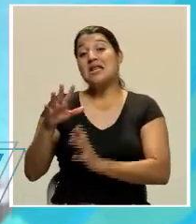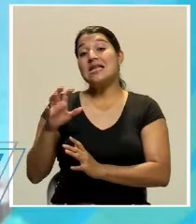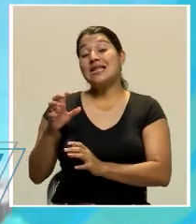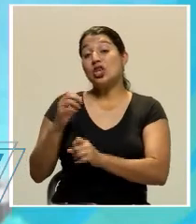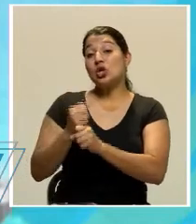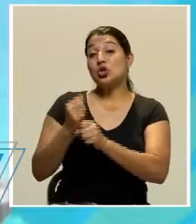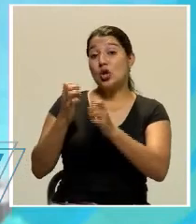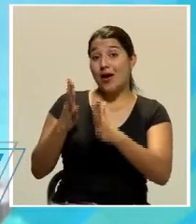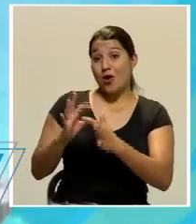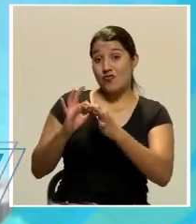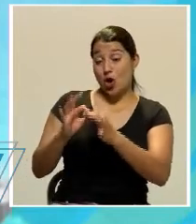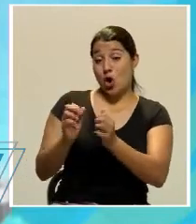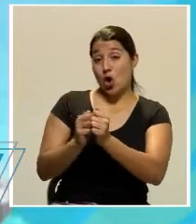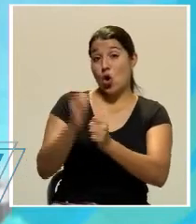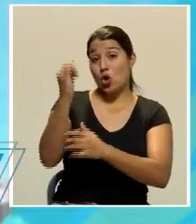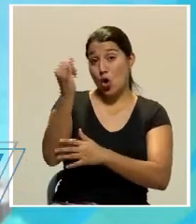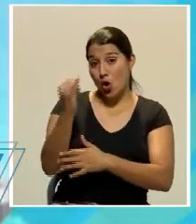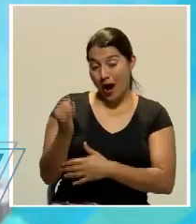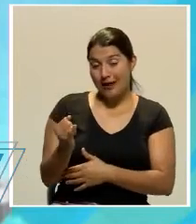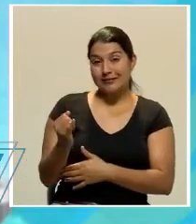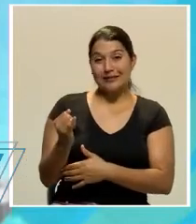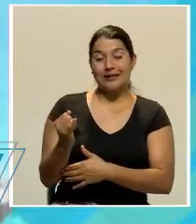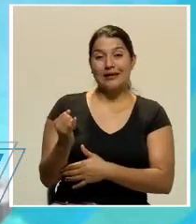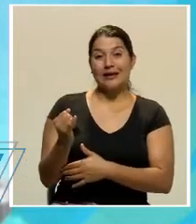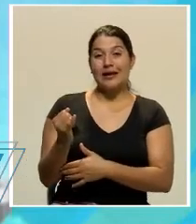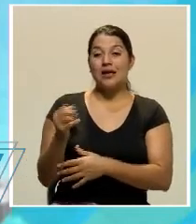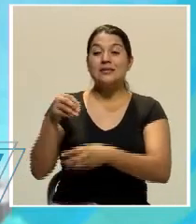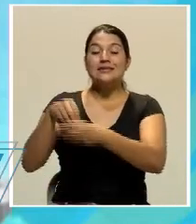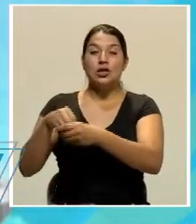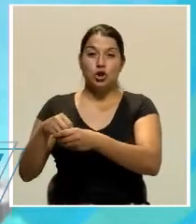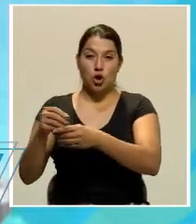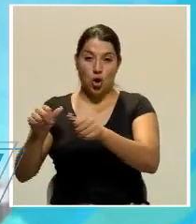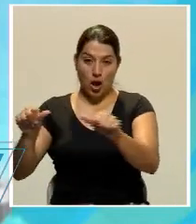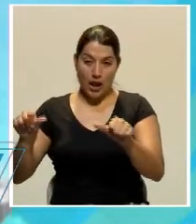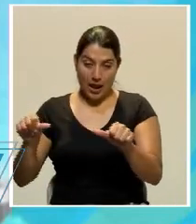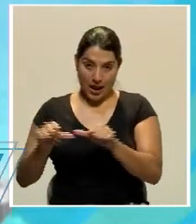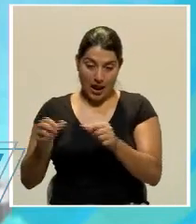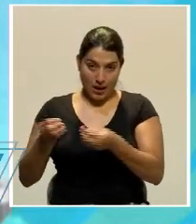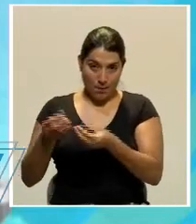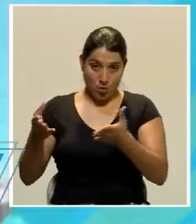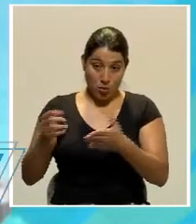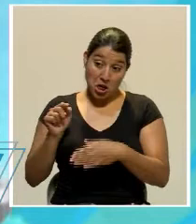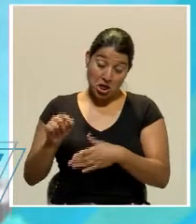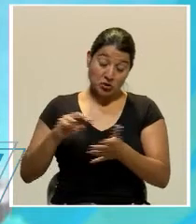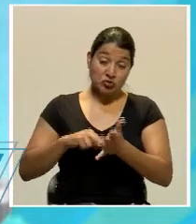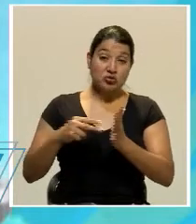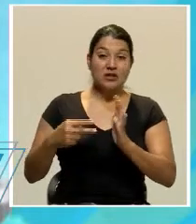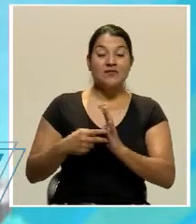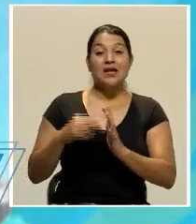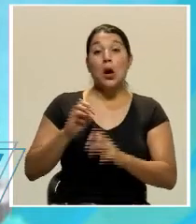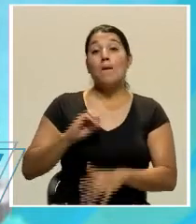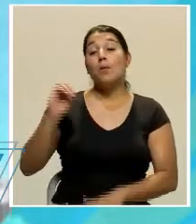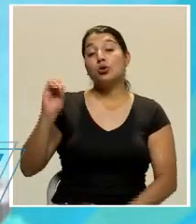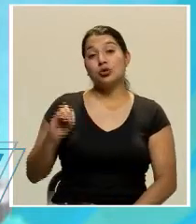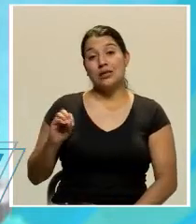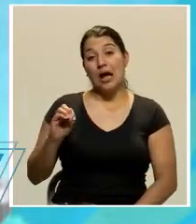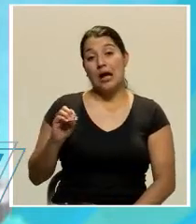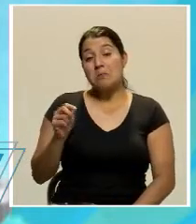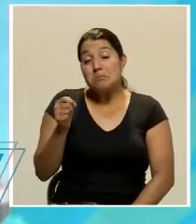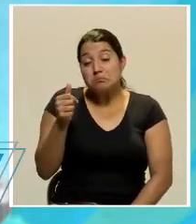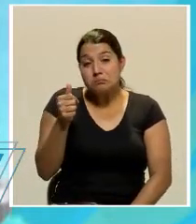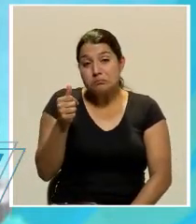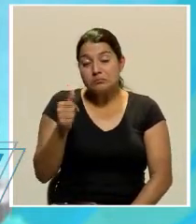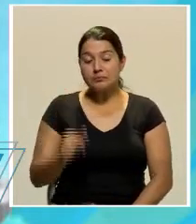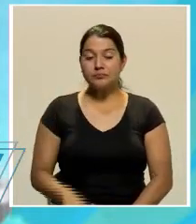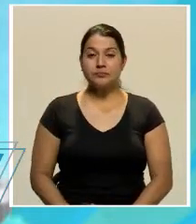de trabajadores del arte trabajan en el sector público, lo cual es un porcentaje